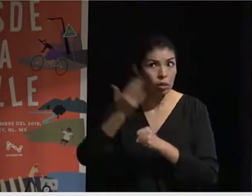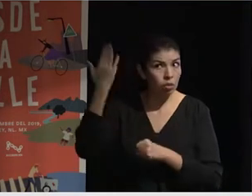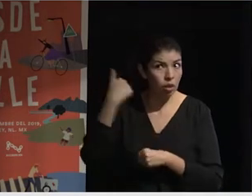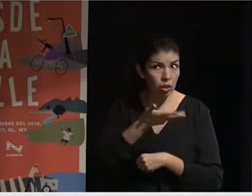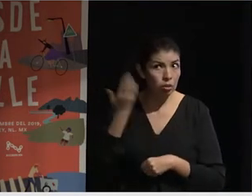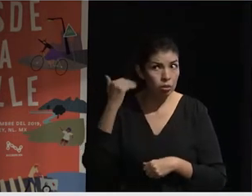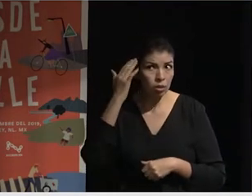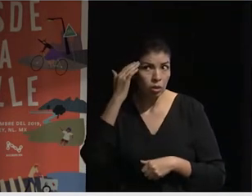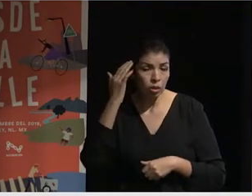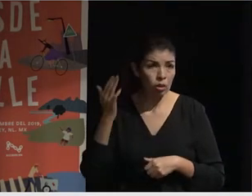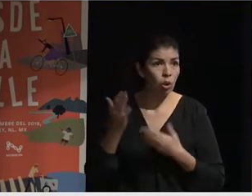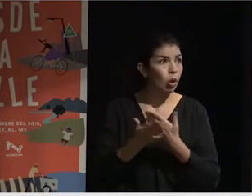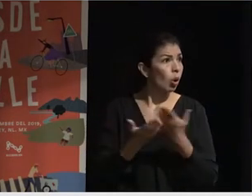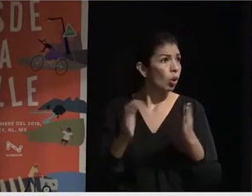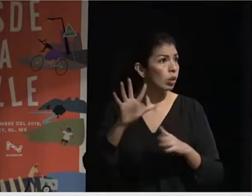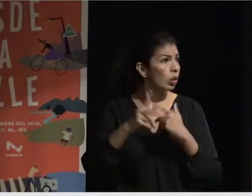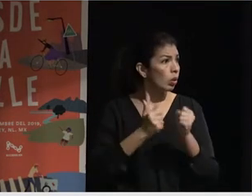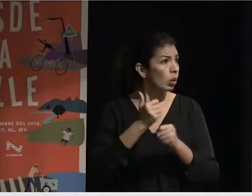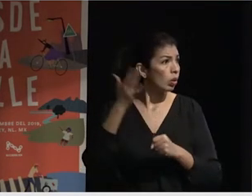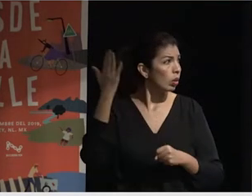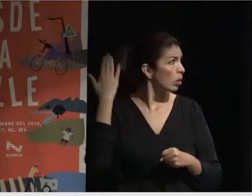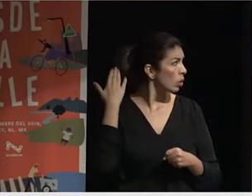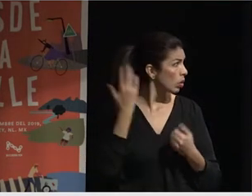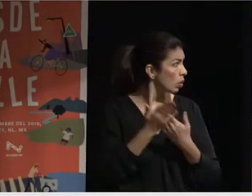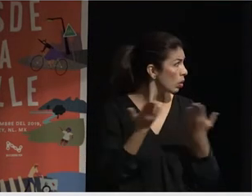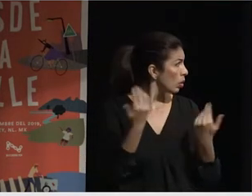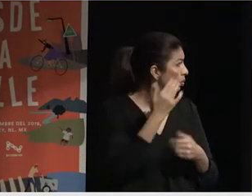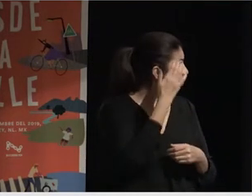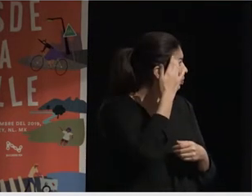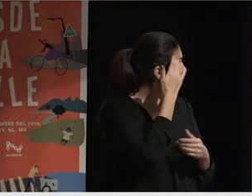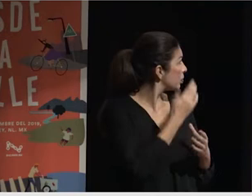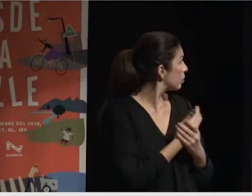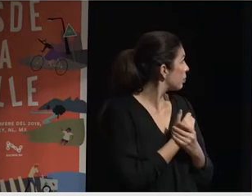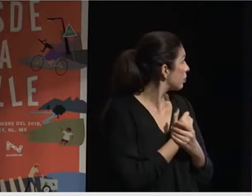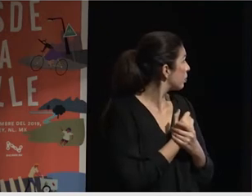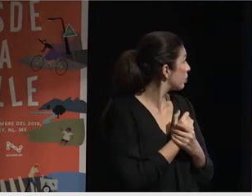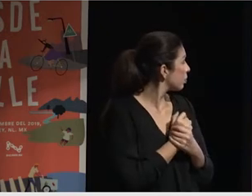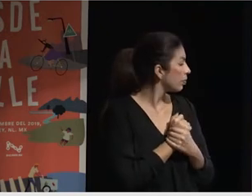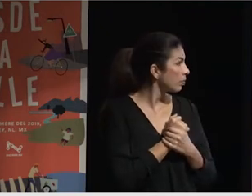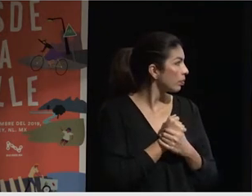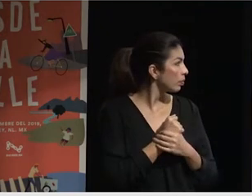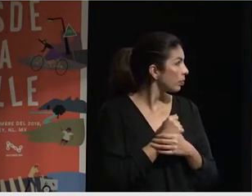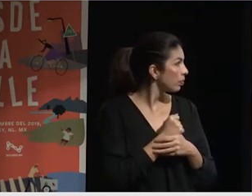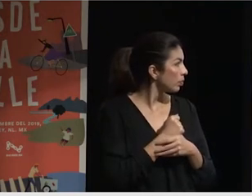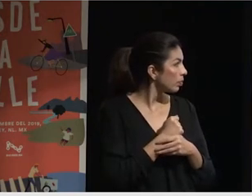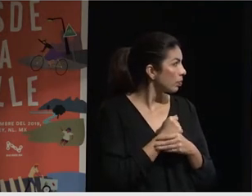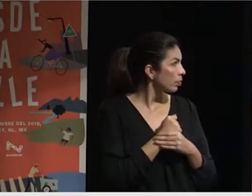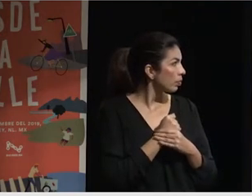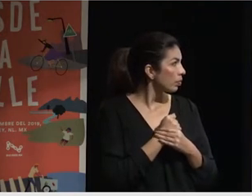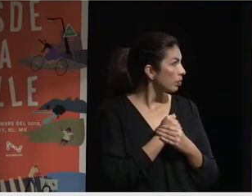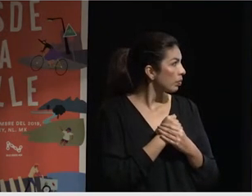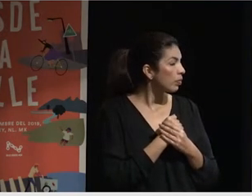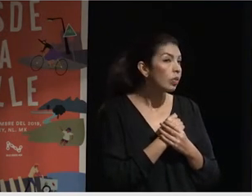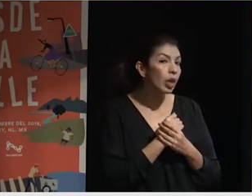¿En los últimos 5 años? Bueno, vemos que entonces hay que partir desde cero y compartirles que a mí no me